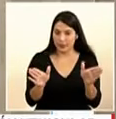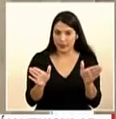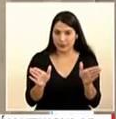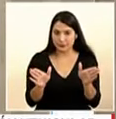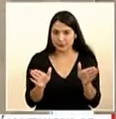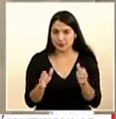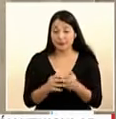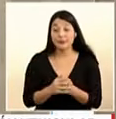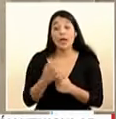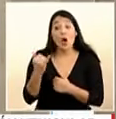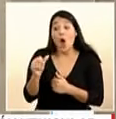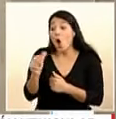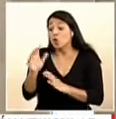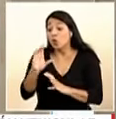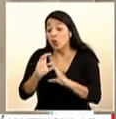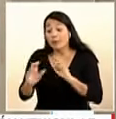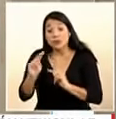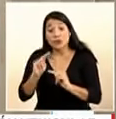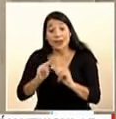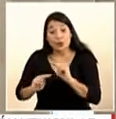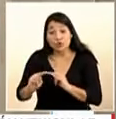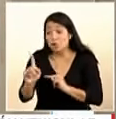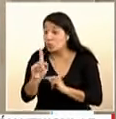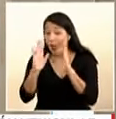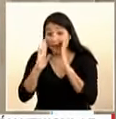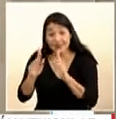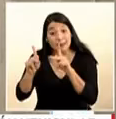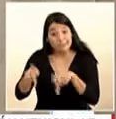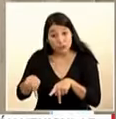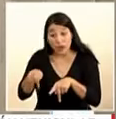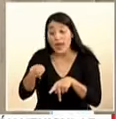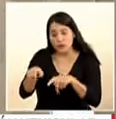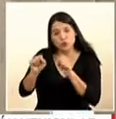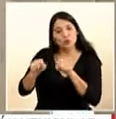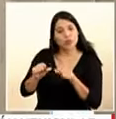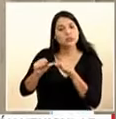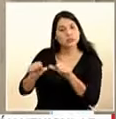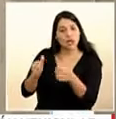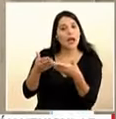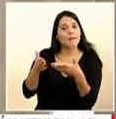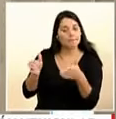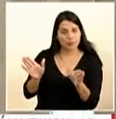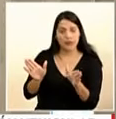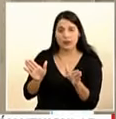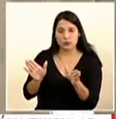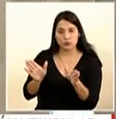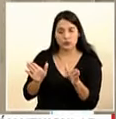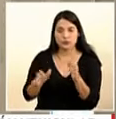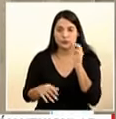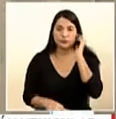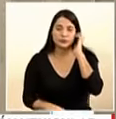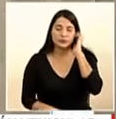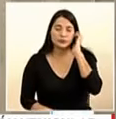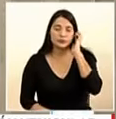darle atención al público en general y que se aglomera en personas esos si tienen su excepción